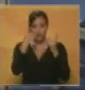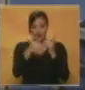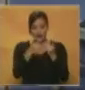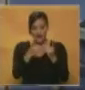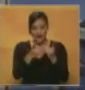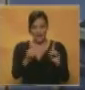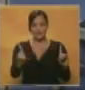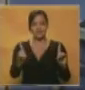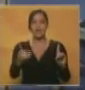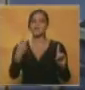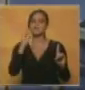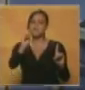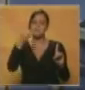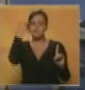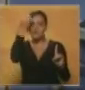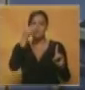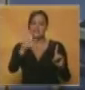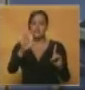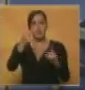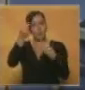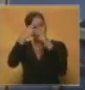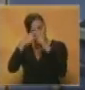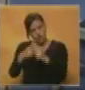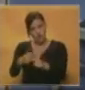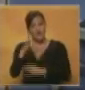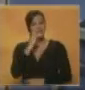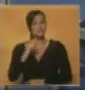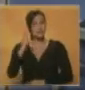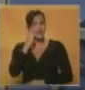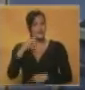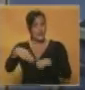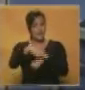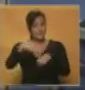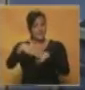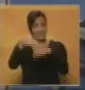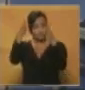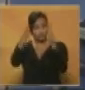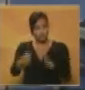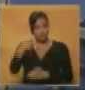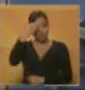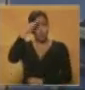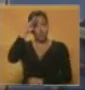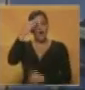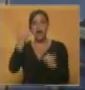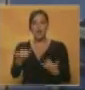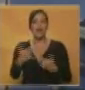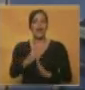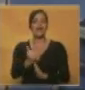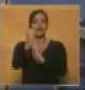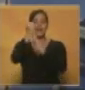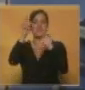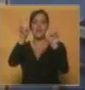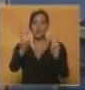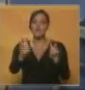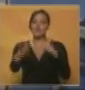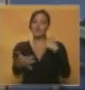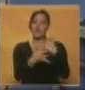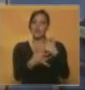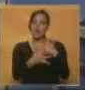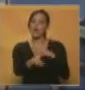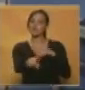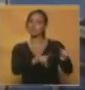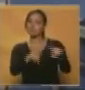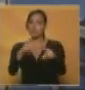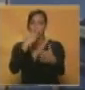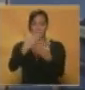puso en tela de juicio la idoneidad y experiencia del ministro cubano Ramiro Valdés, quien ahora dirigirá una comisión técnica para